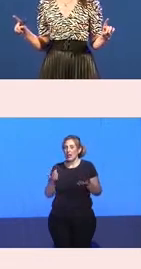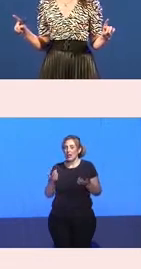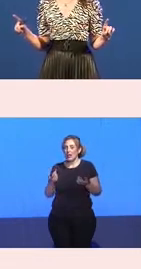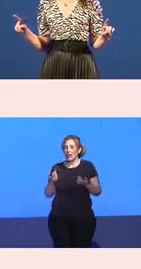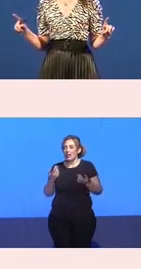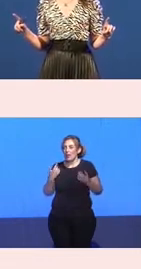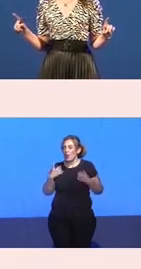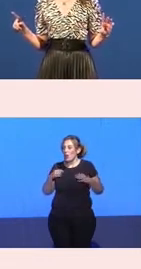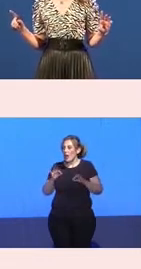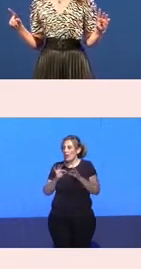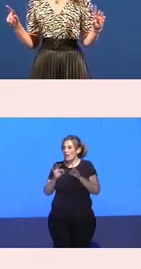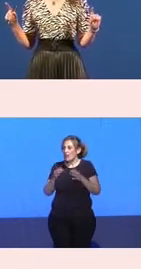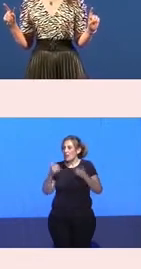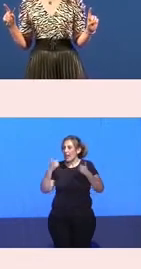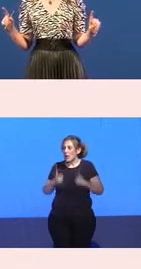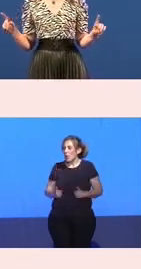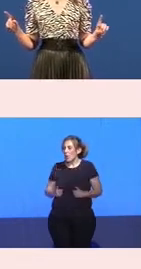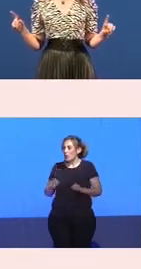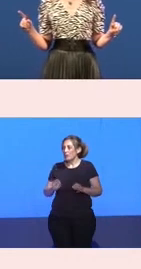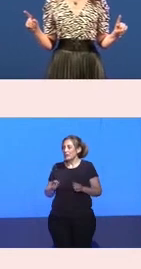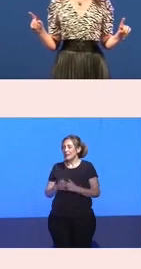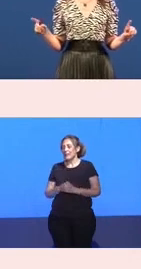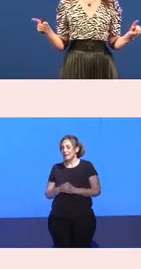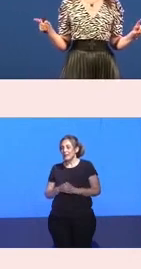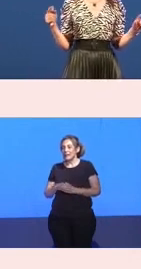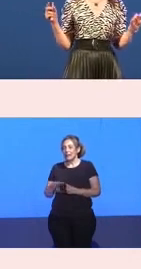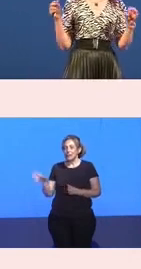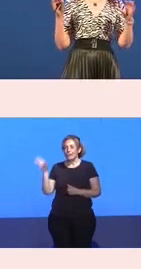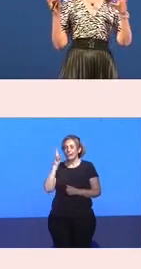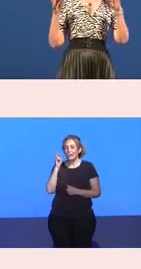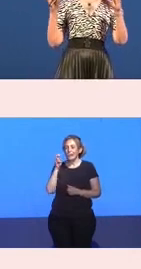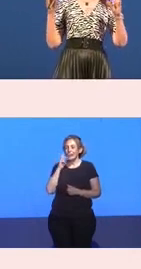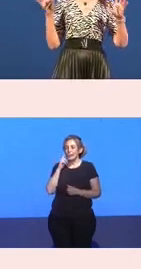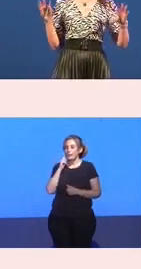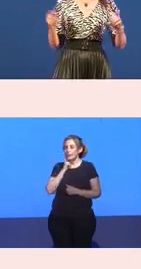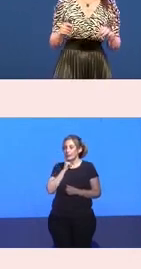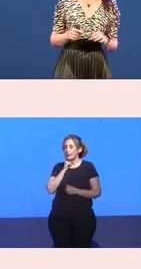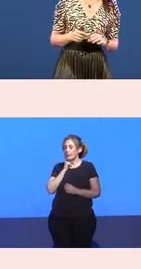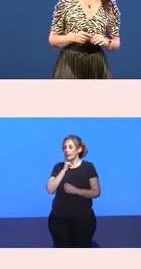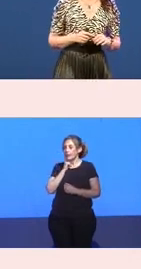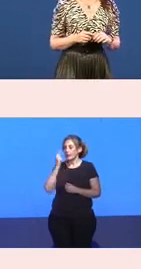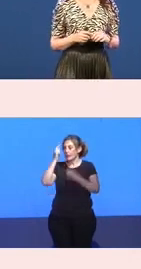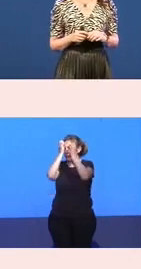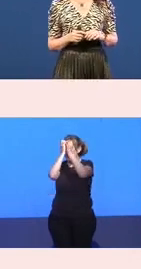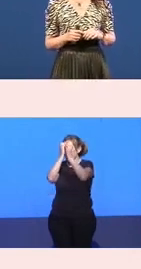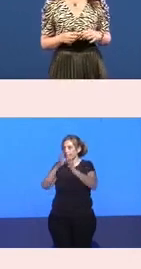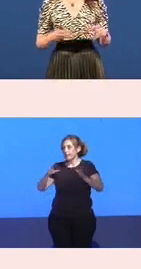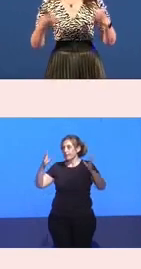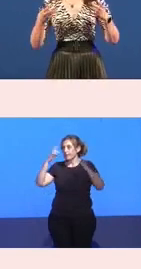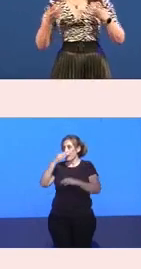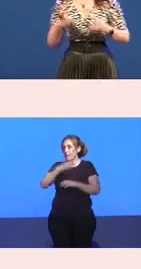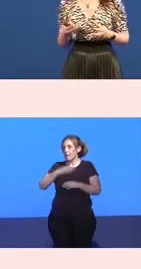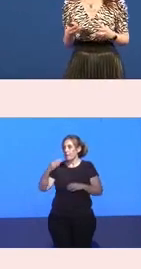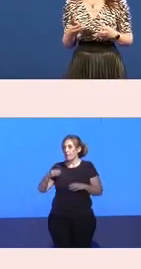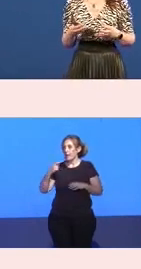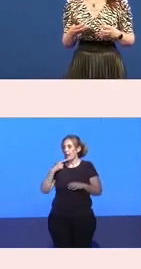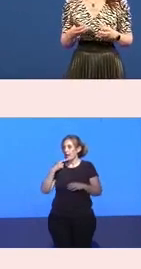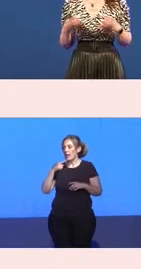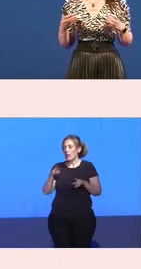las piezas cuando escuchó esto ese presentimiento que estaba todavía etéreo en la cabeza de Bill cayó como un